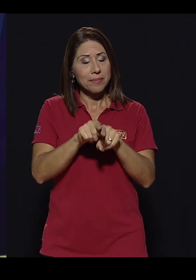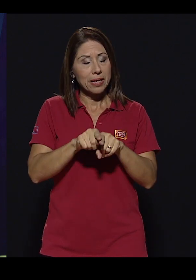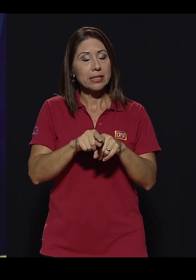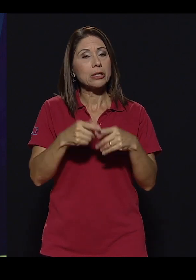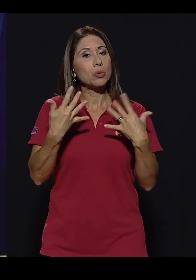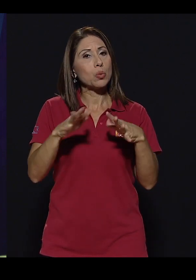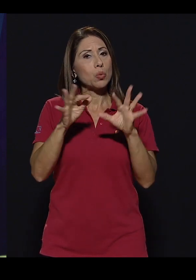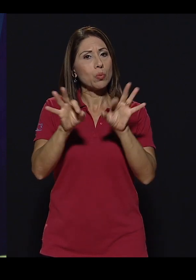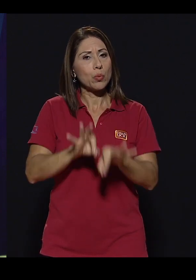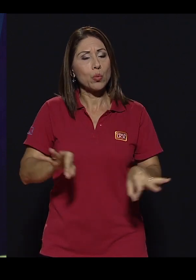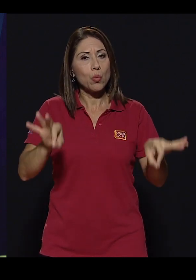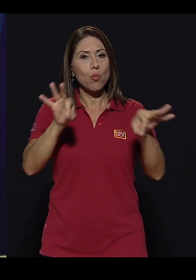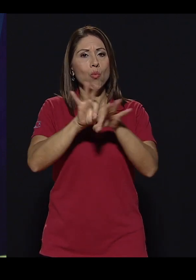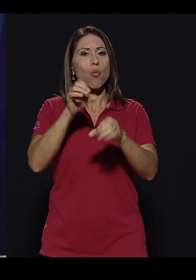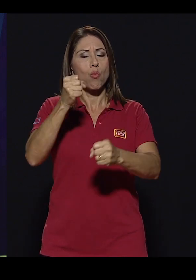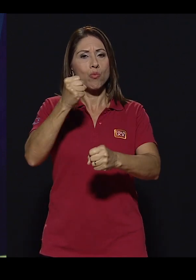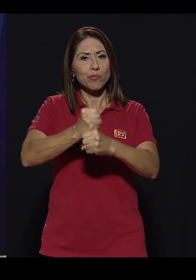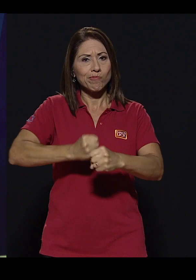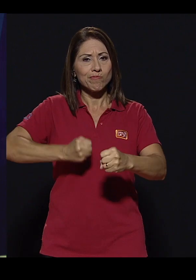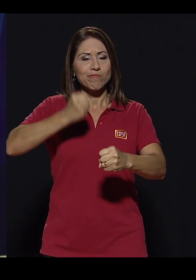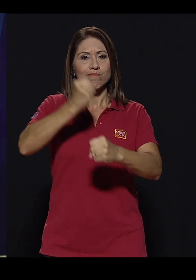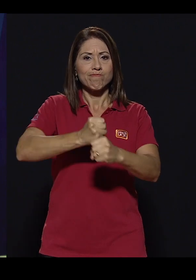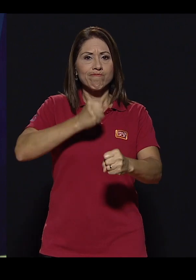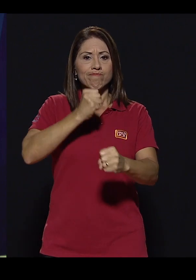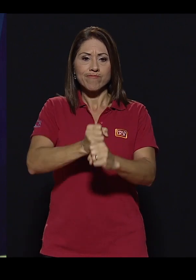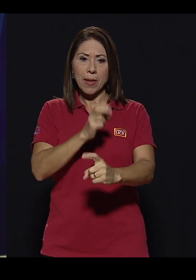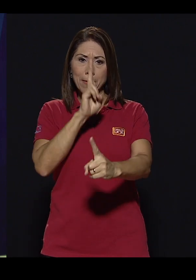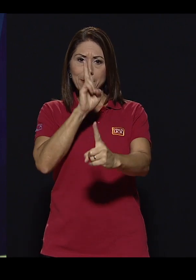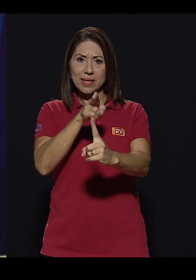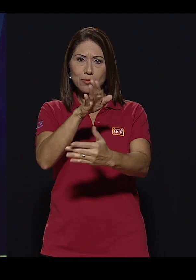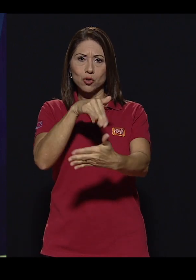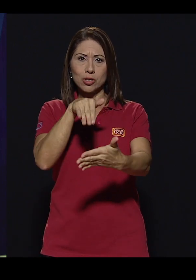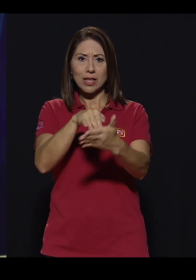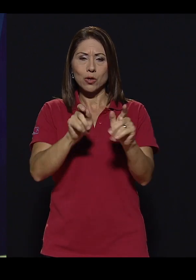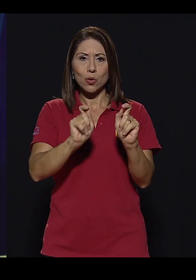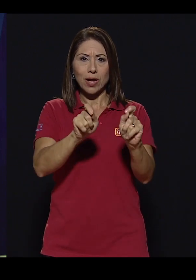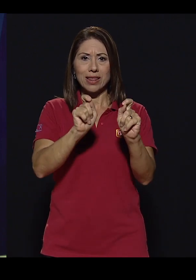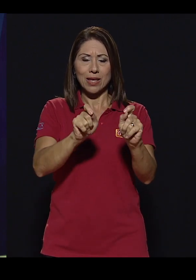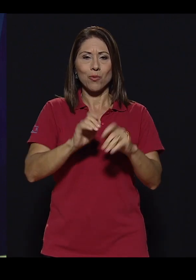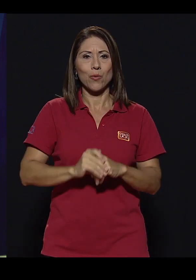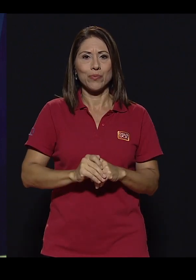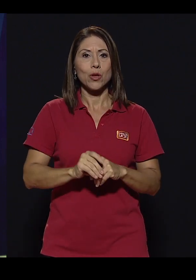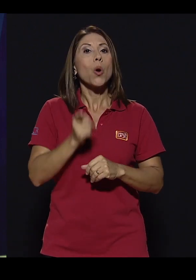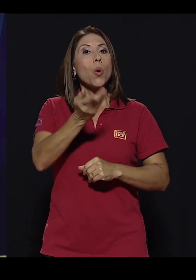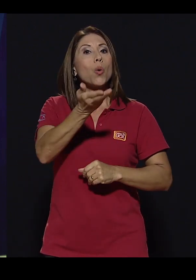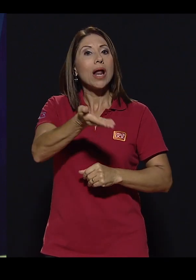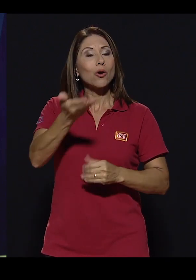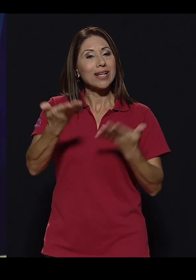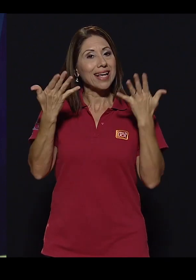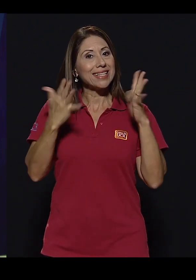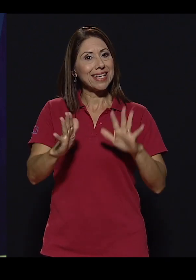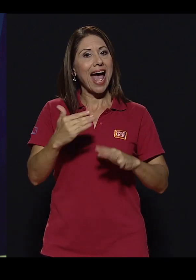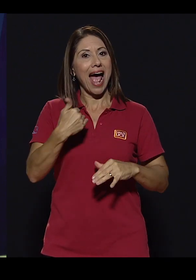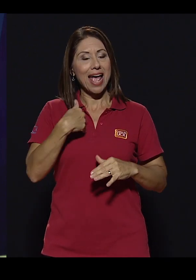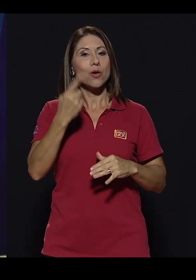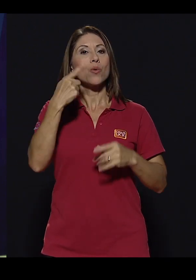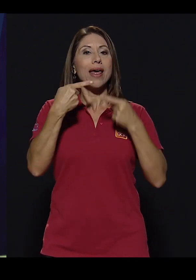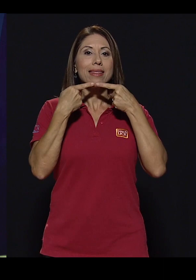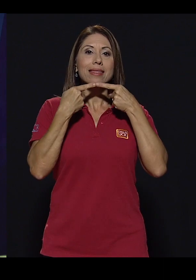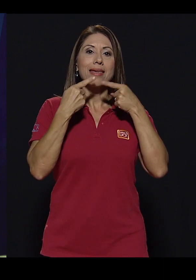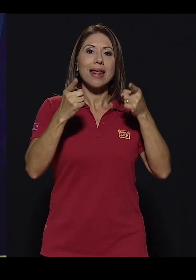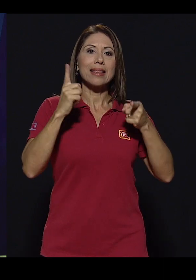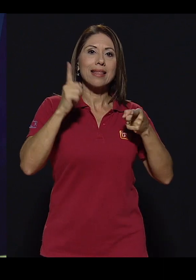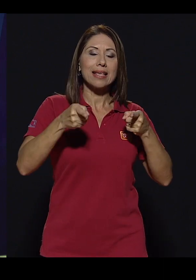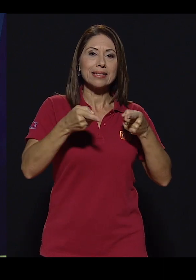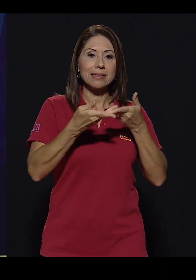un trabajo muy importante en los propios centros educativos pero una cosa es que exista una directriz pero eso no